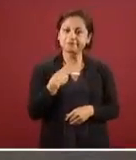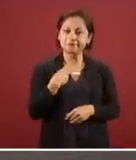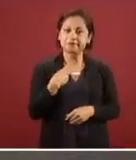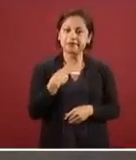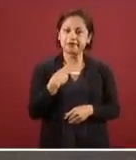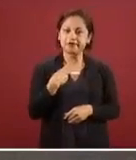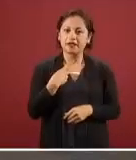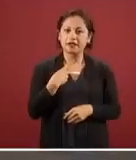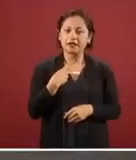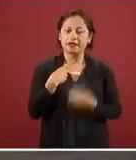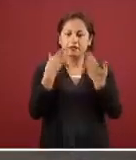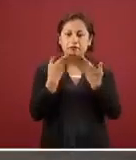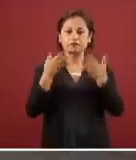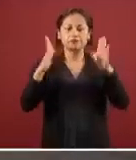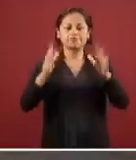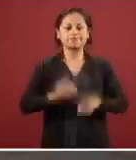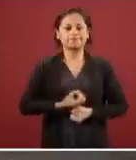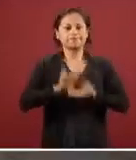expresarse.